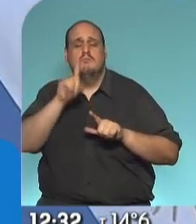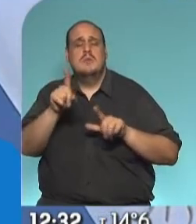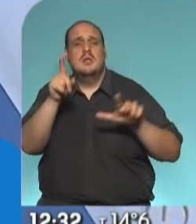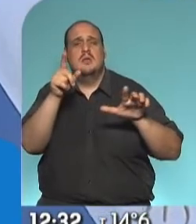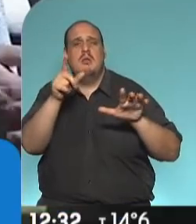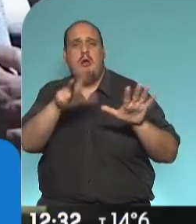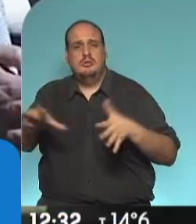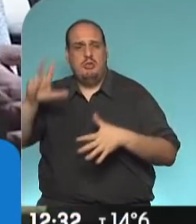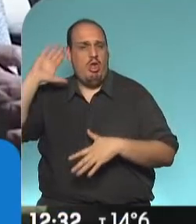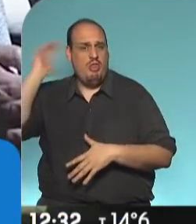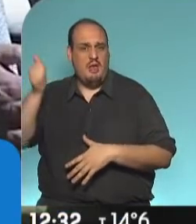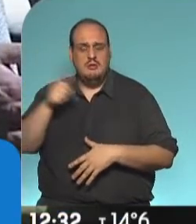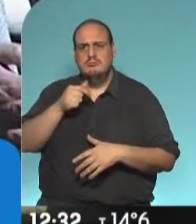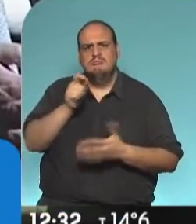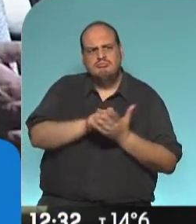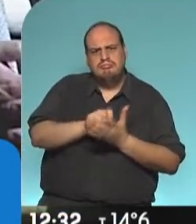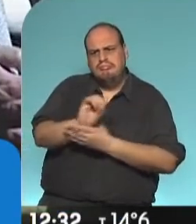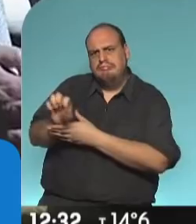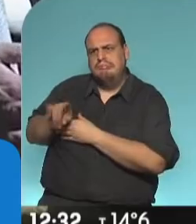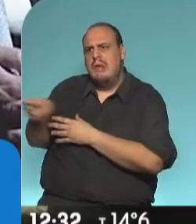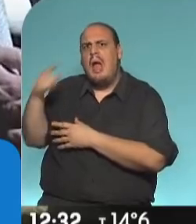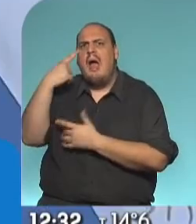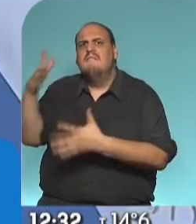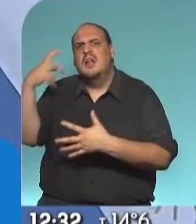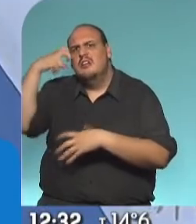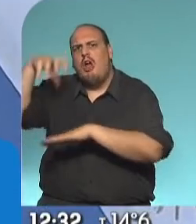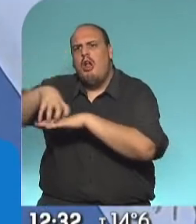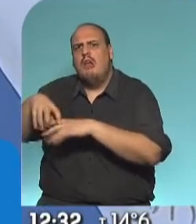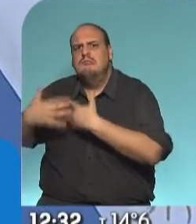1816, preocupado por ver cómo evolucionaba ese Congreso.